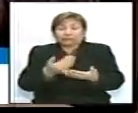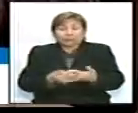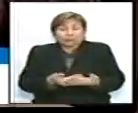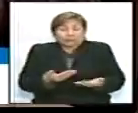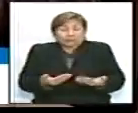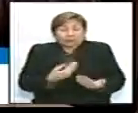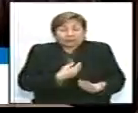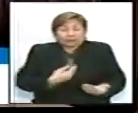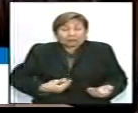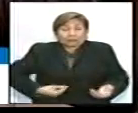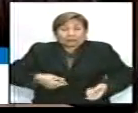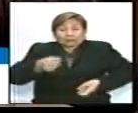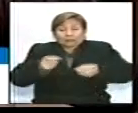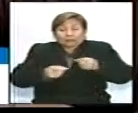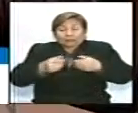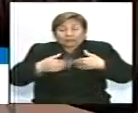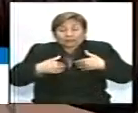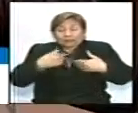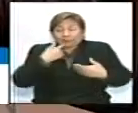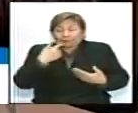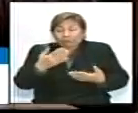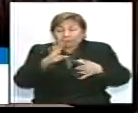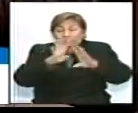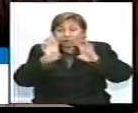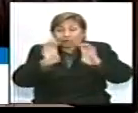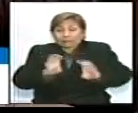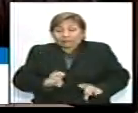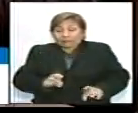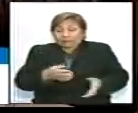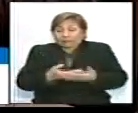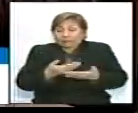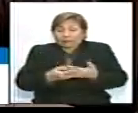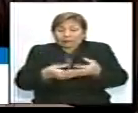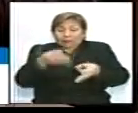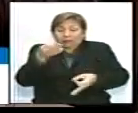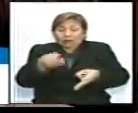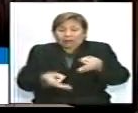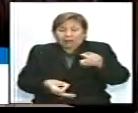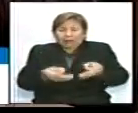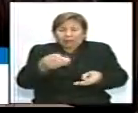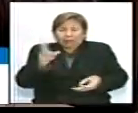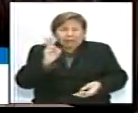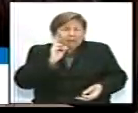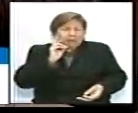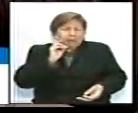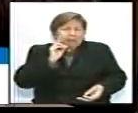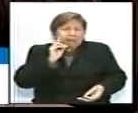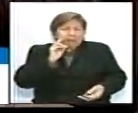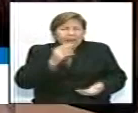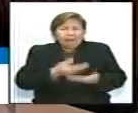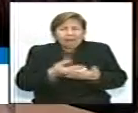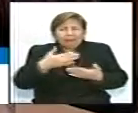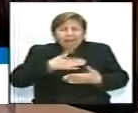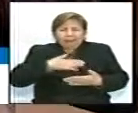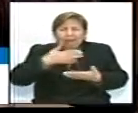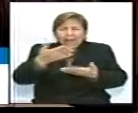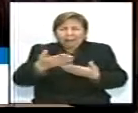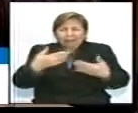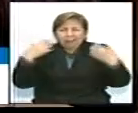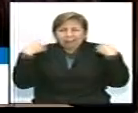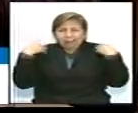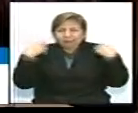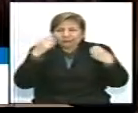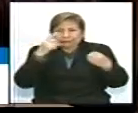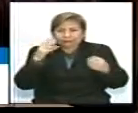Ministerio Público que pudiera haber sido evaluada por el Poder Judicial. El día viernes, señor presidente, he recibido en mi despacho a